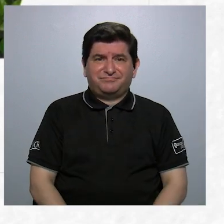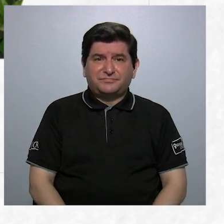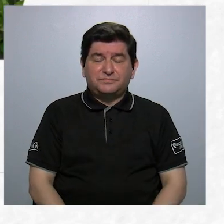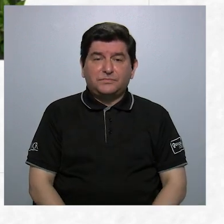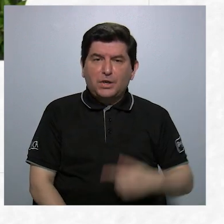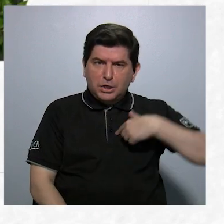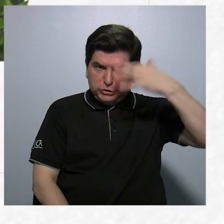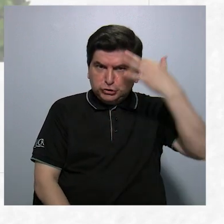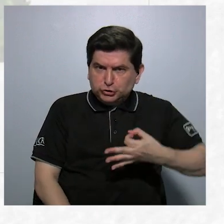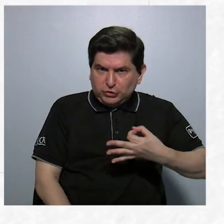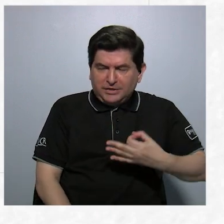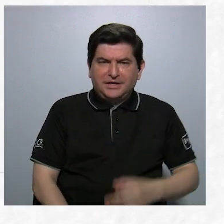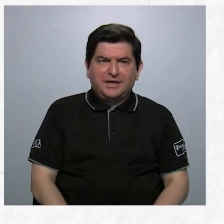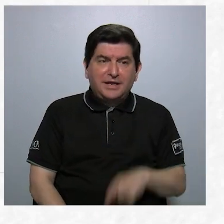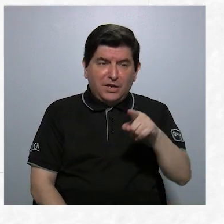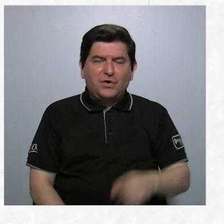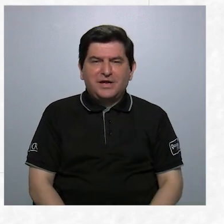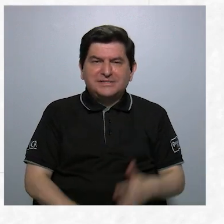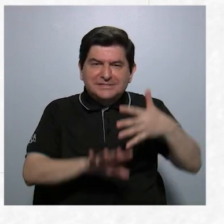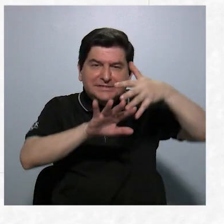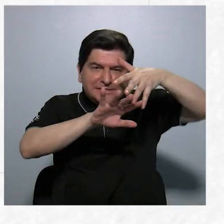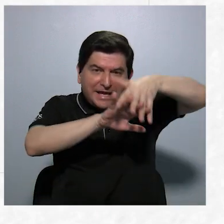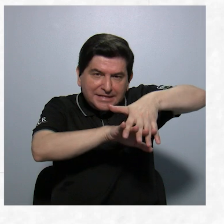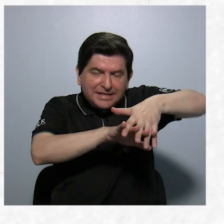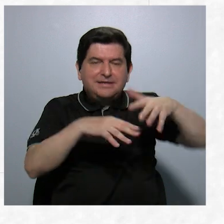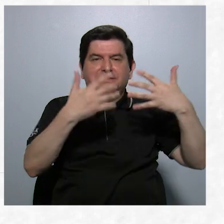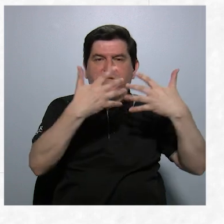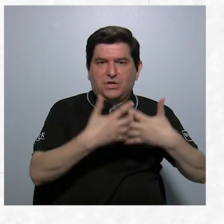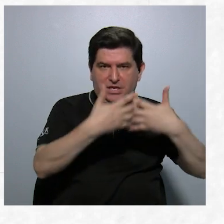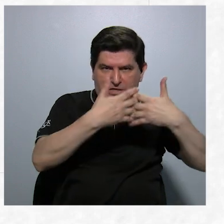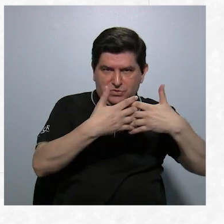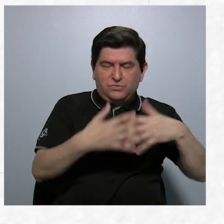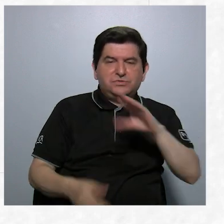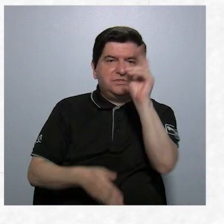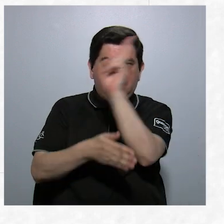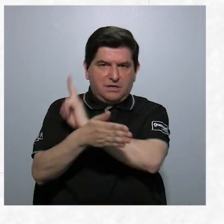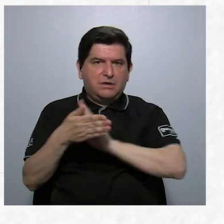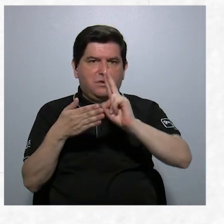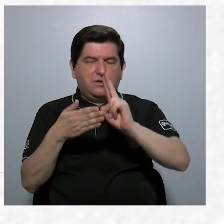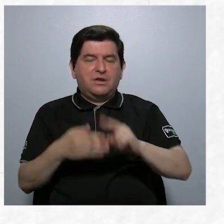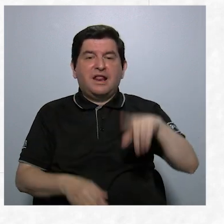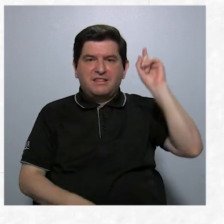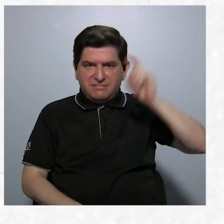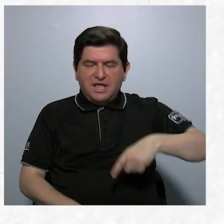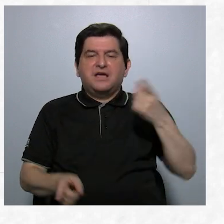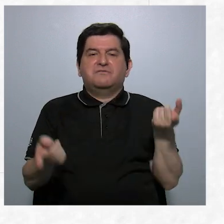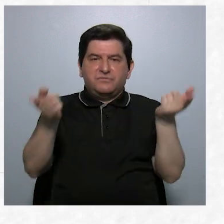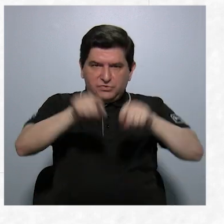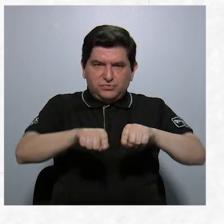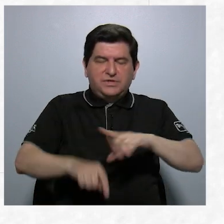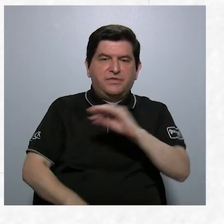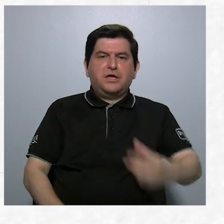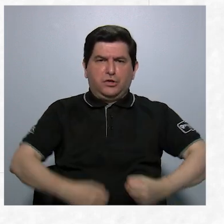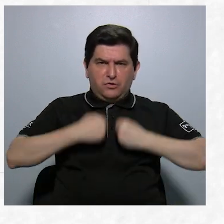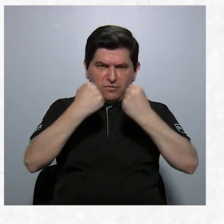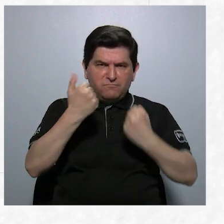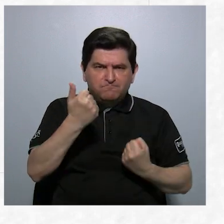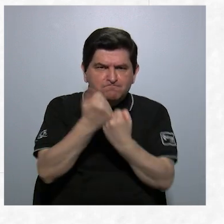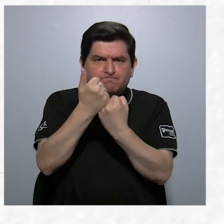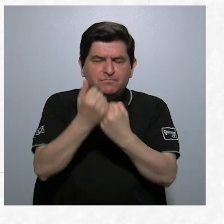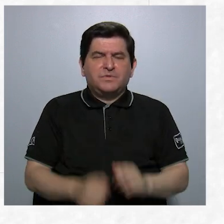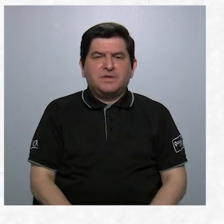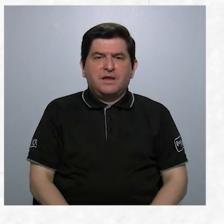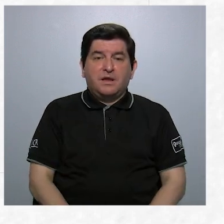que considero que esa integración entre la industria y la academia tiene que darse y fortalecerse, porque